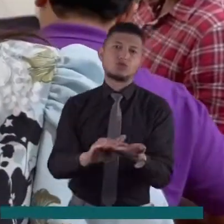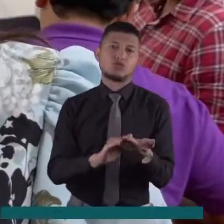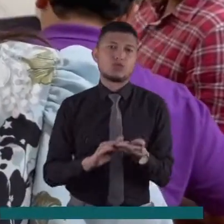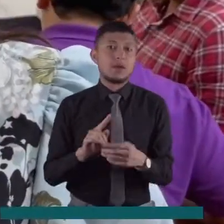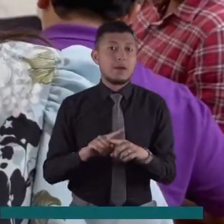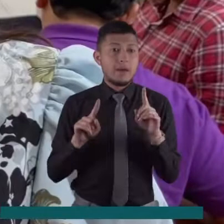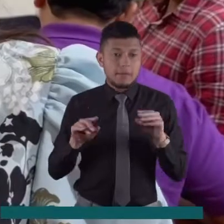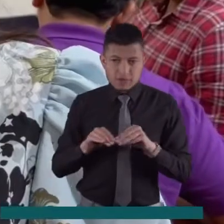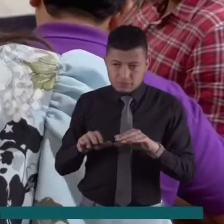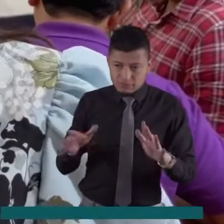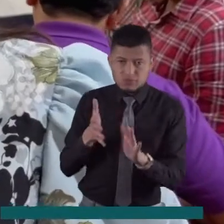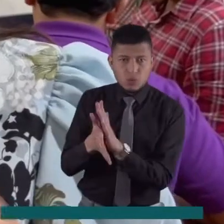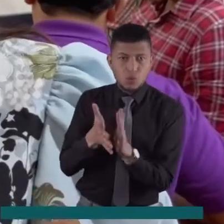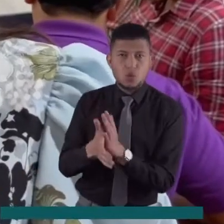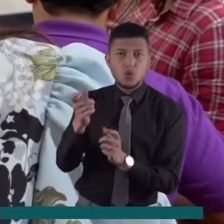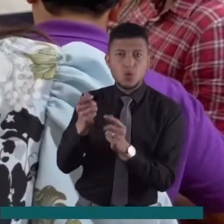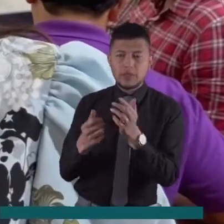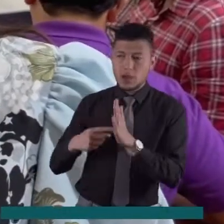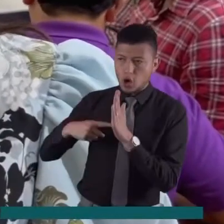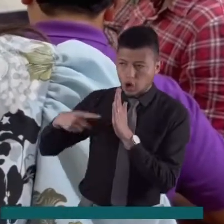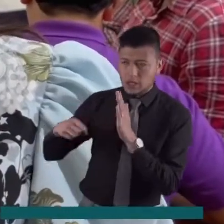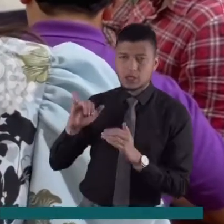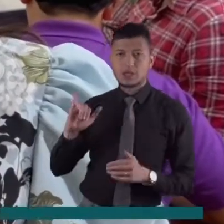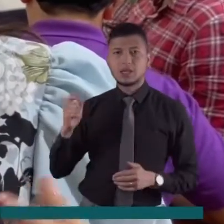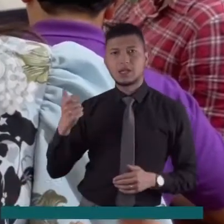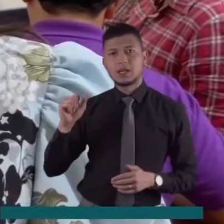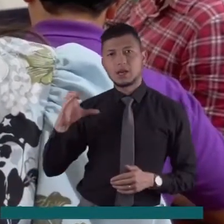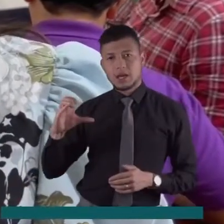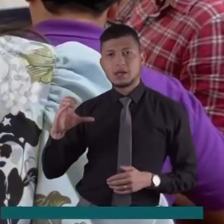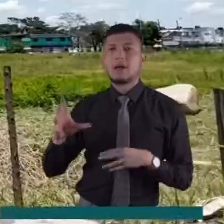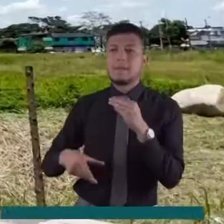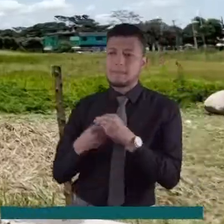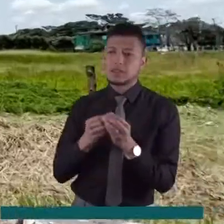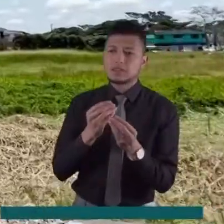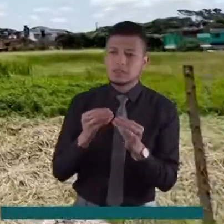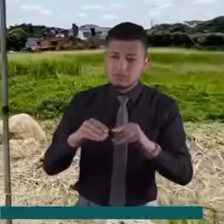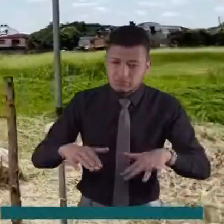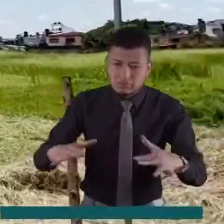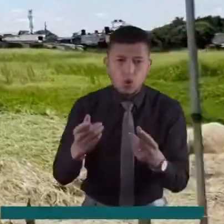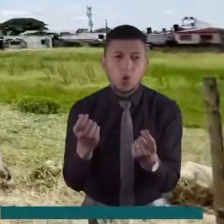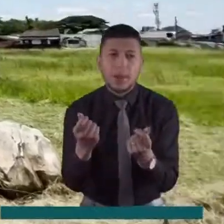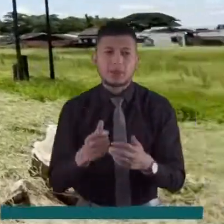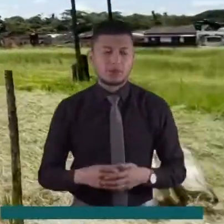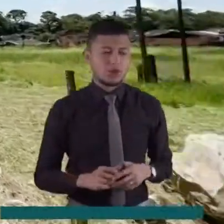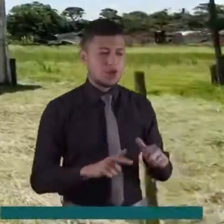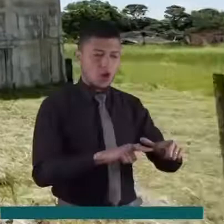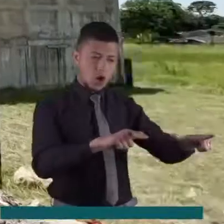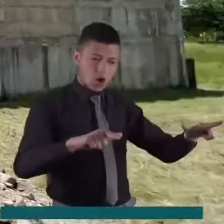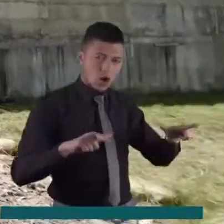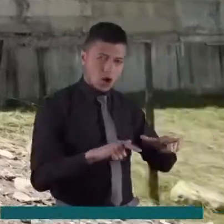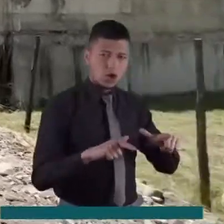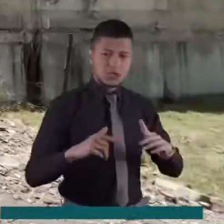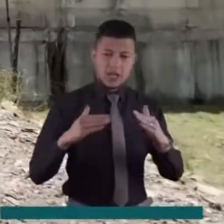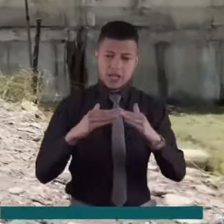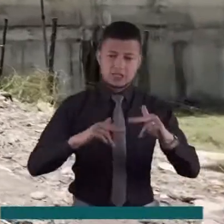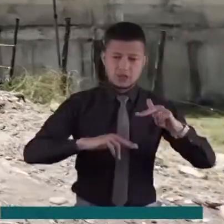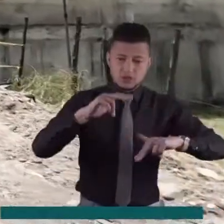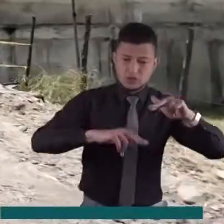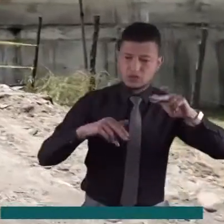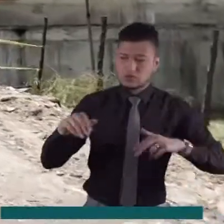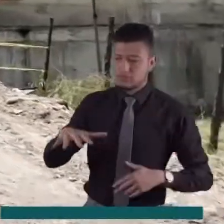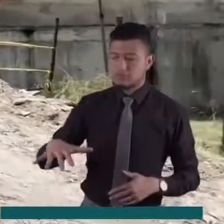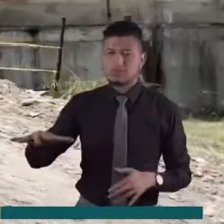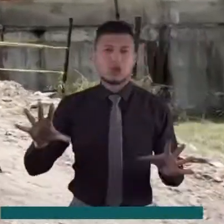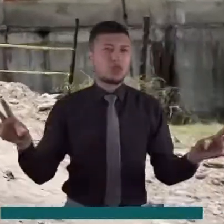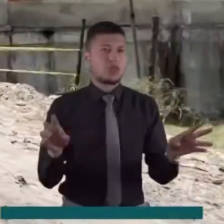cuentas de qué es lo que ha pasado con el IGAC, cómo se ha dado el contrato y qué esperamos de los avalúos. Lotes, casas en construcción y predios suman más